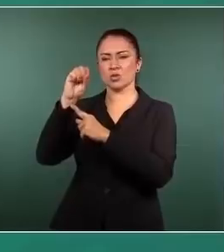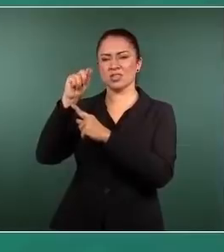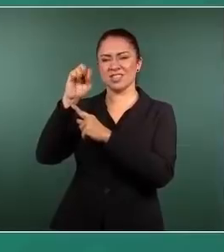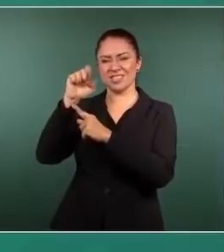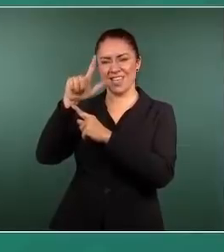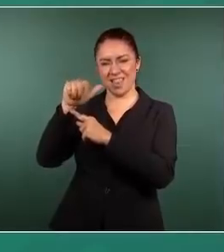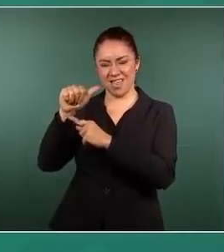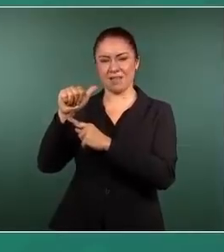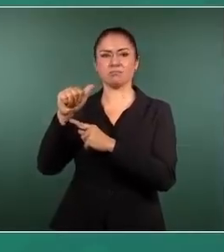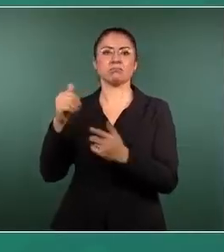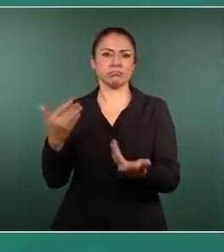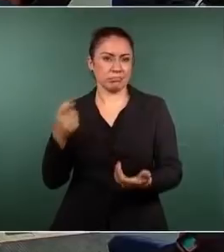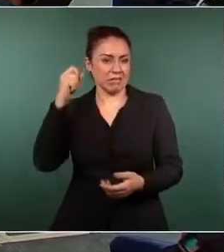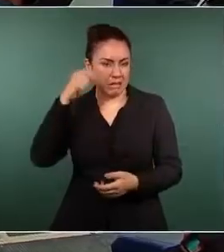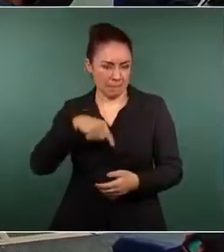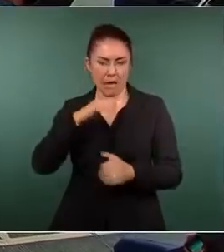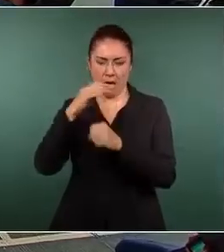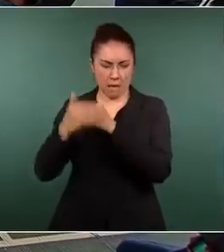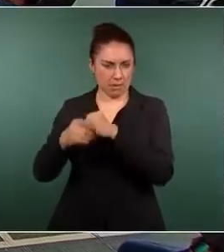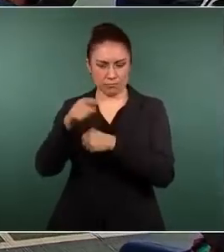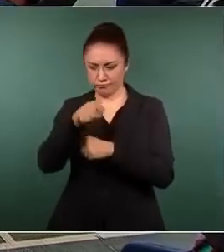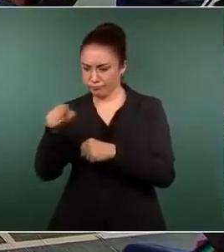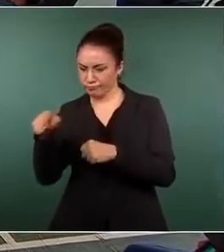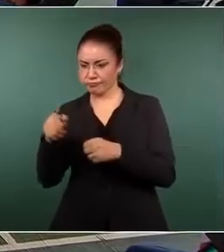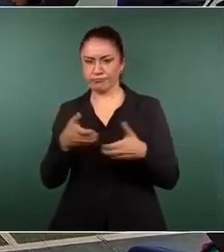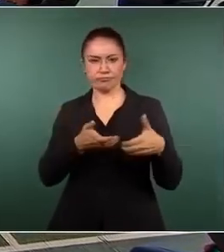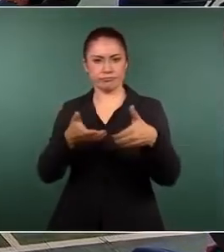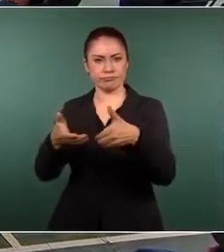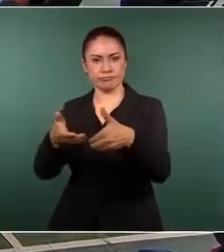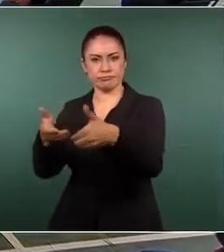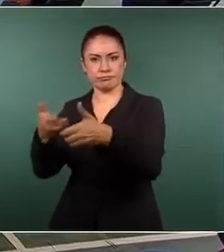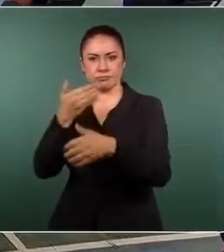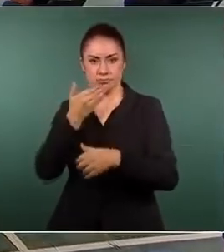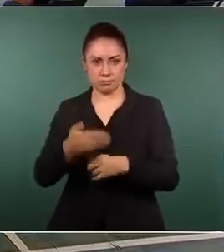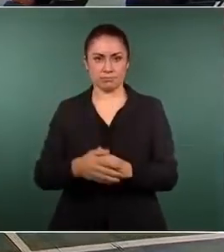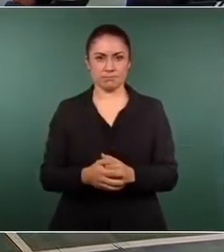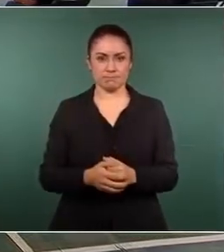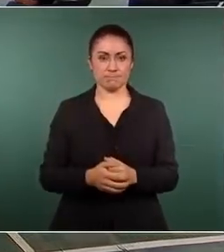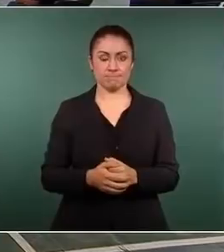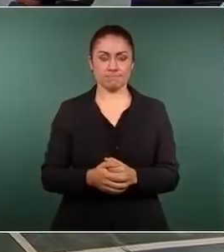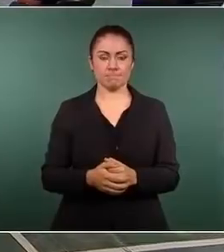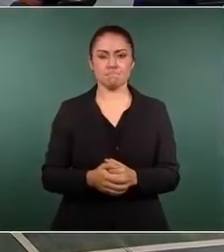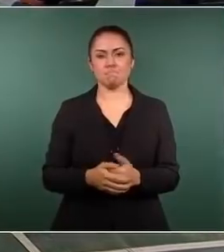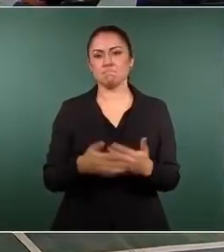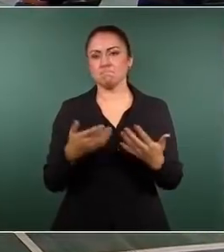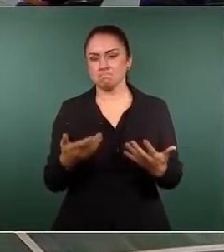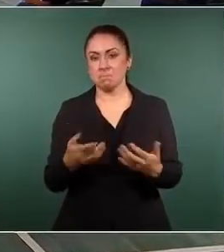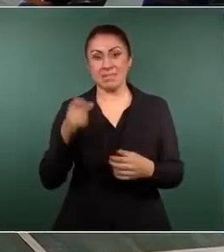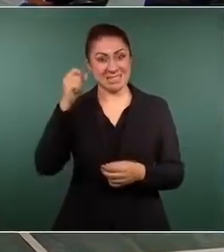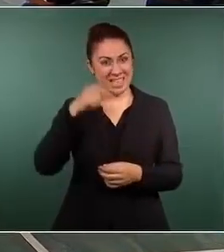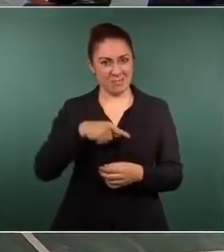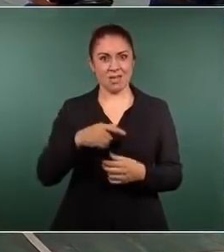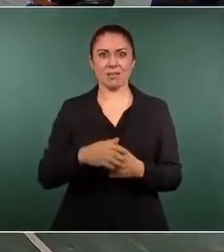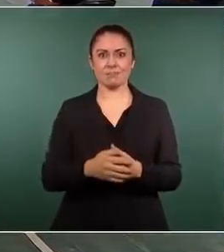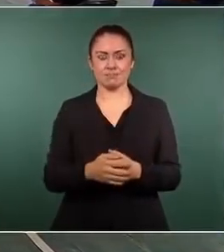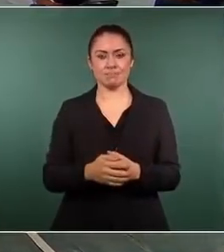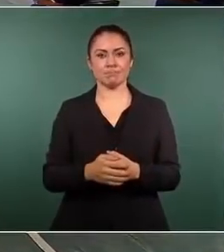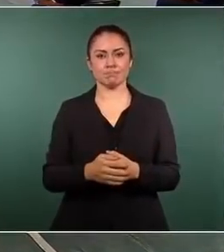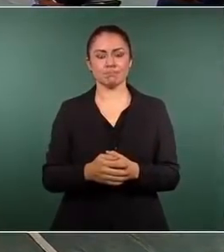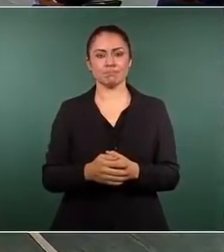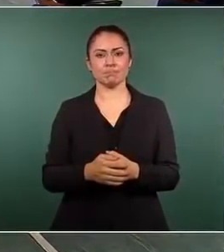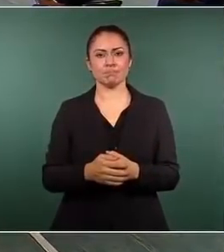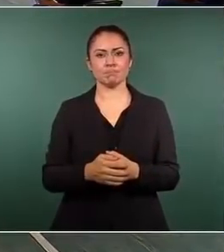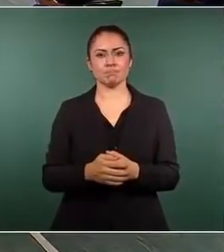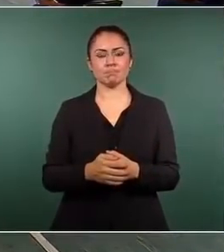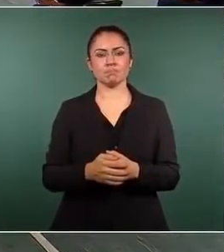se va a terminar y vamos también a